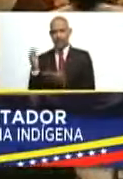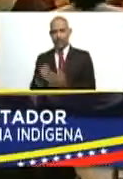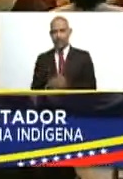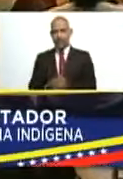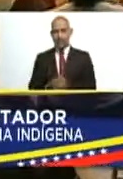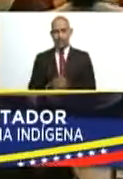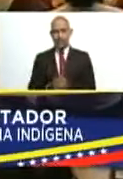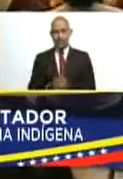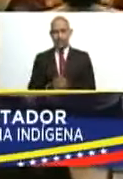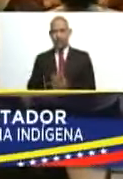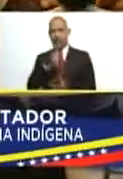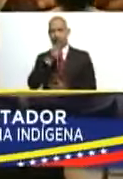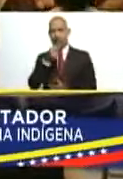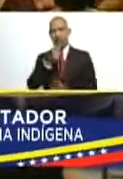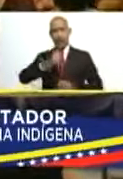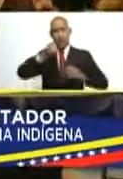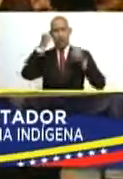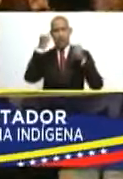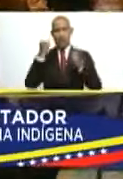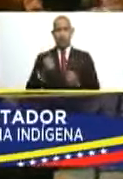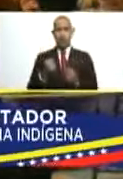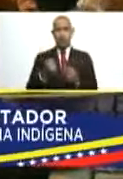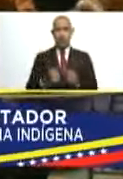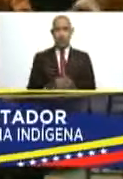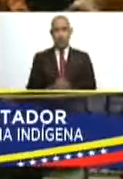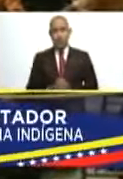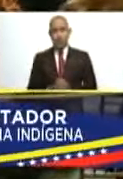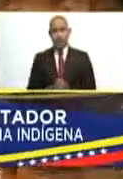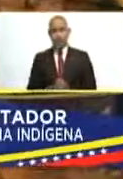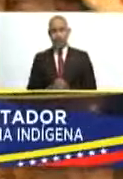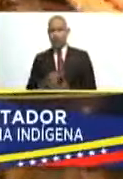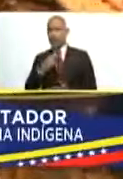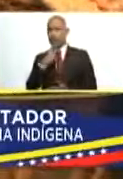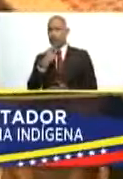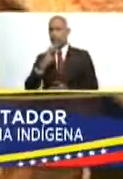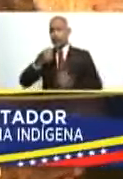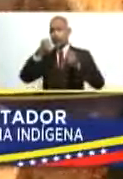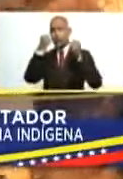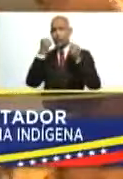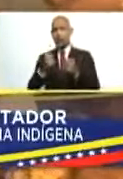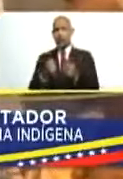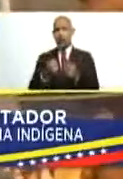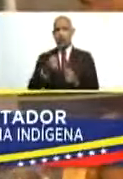tremendo gañote, vale. ¿Ah? El hombre le pone, mira.